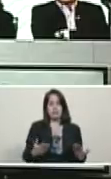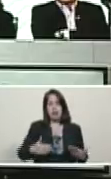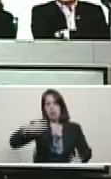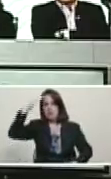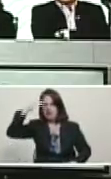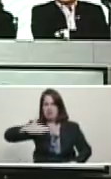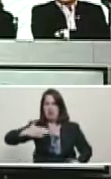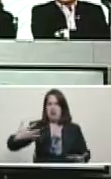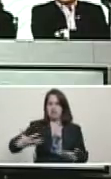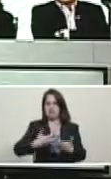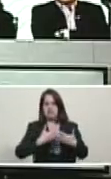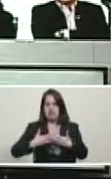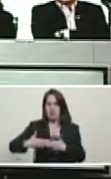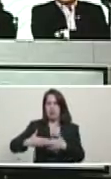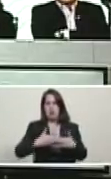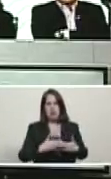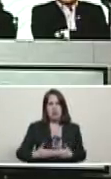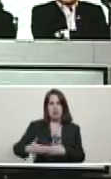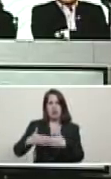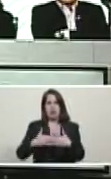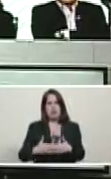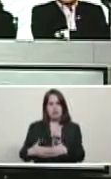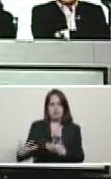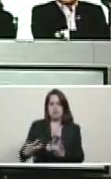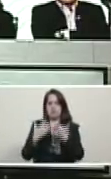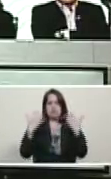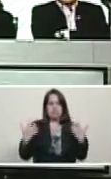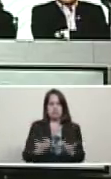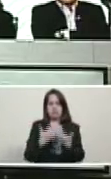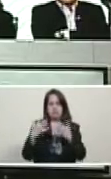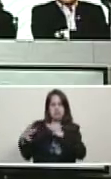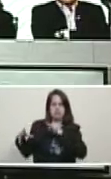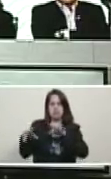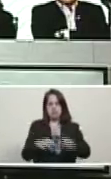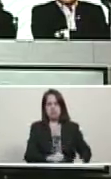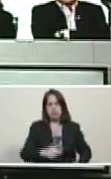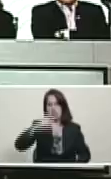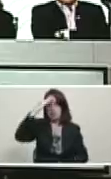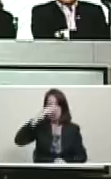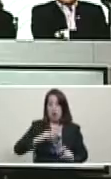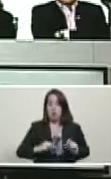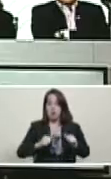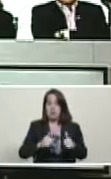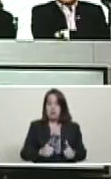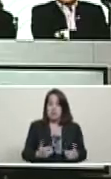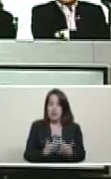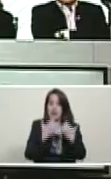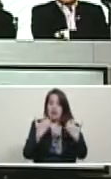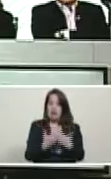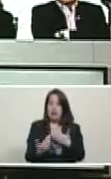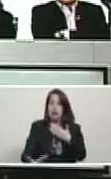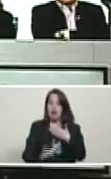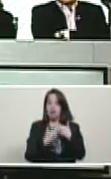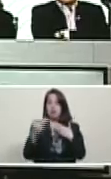estadounidenses para una invasión militar y empezar una guerra contra venezuela